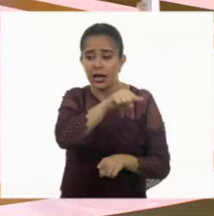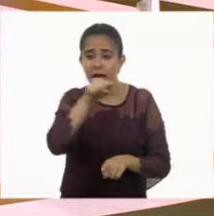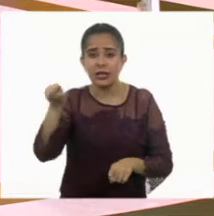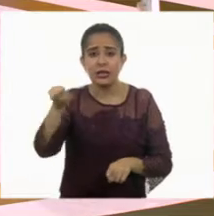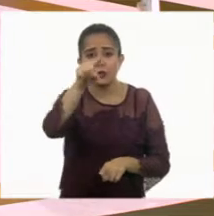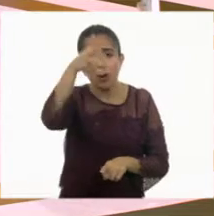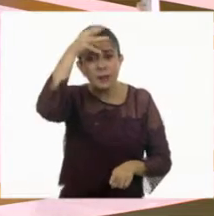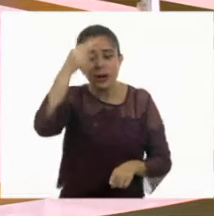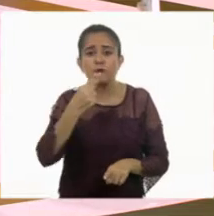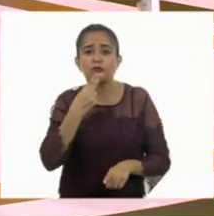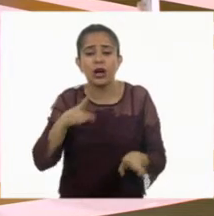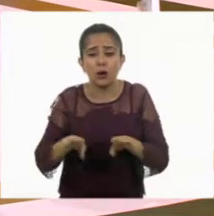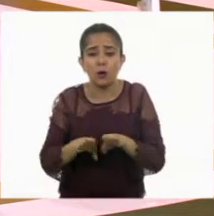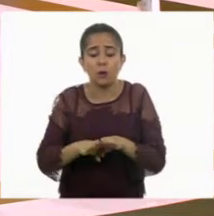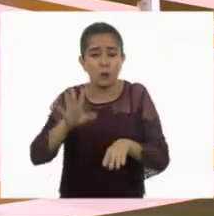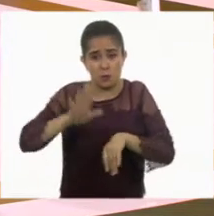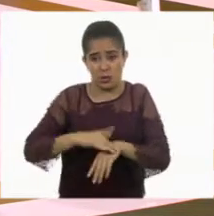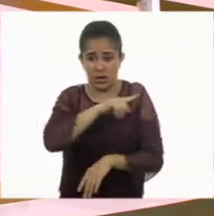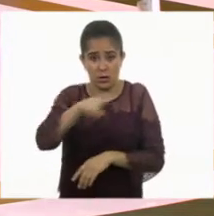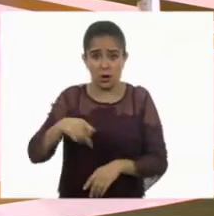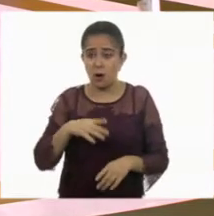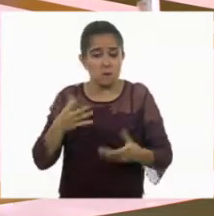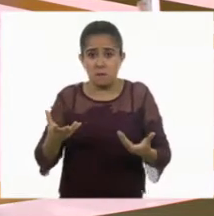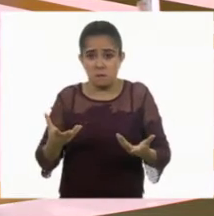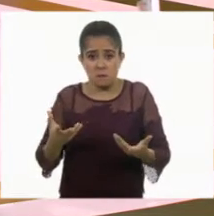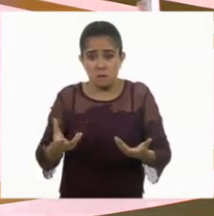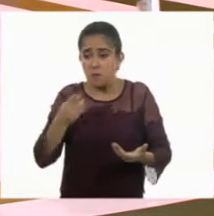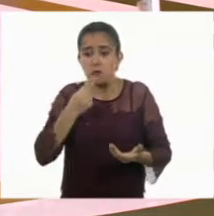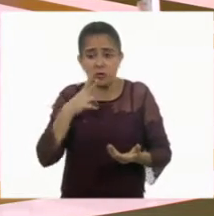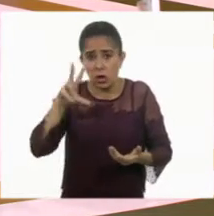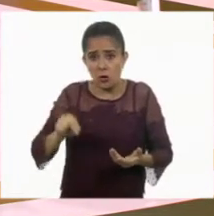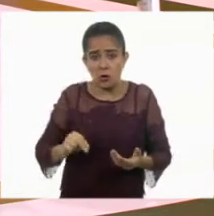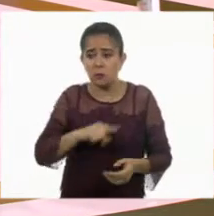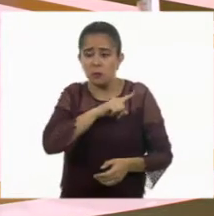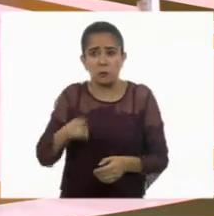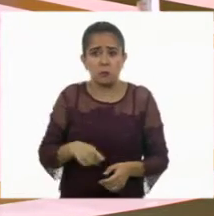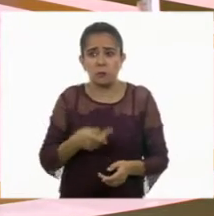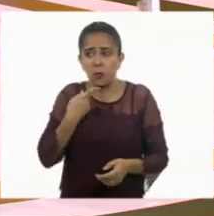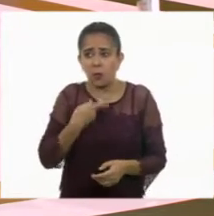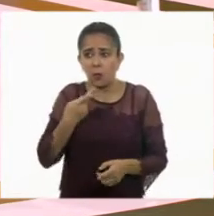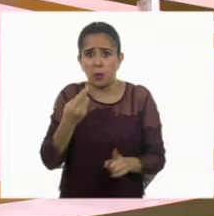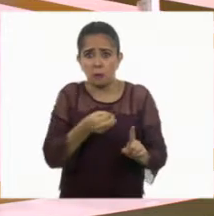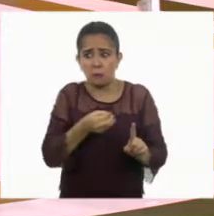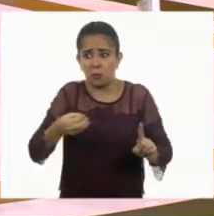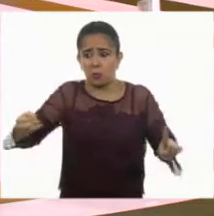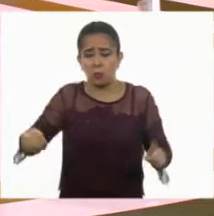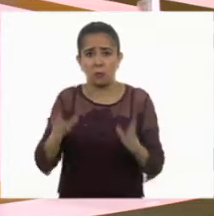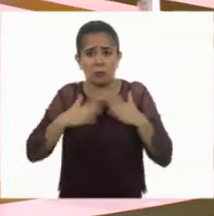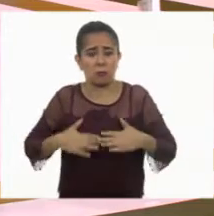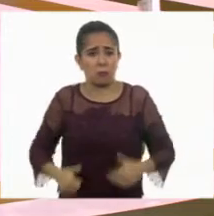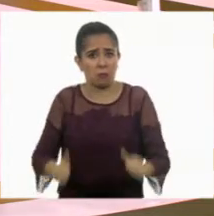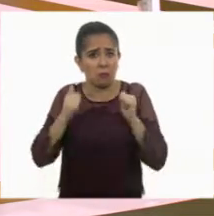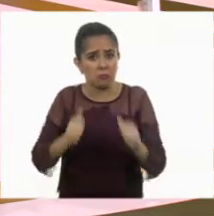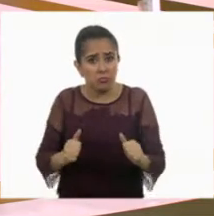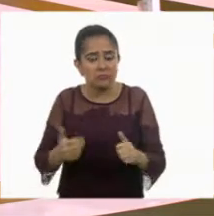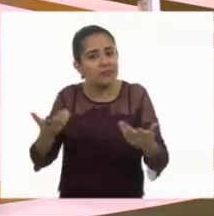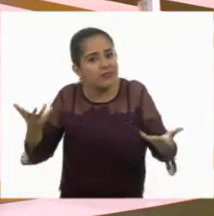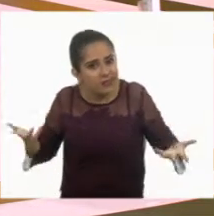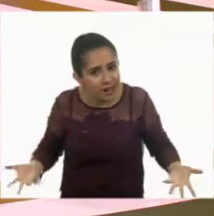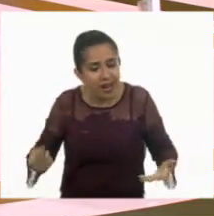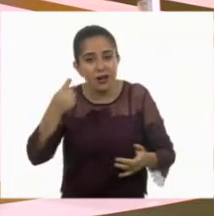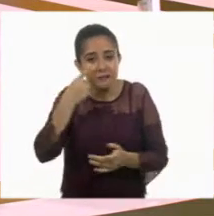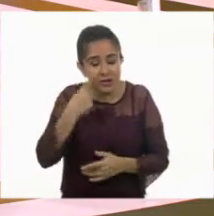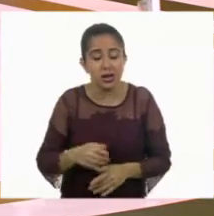el chiste, ¿sí? En este caso fue indirecto. Pues acuérdense que las características del discurso indirecto es que alguien,